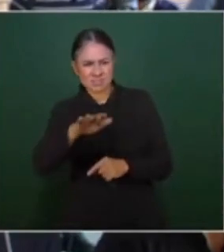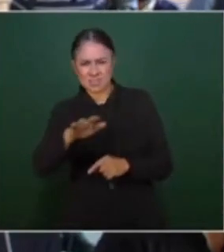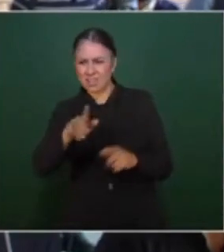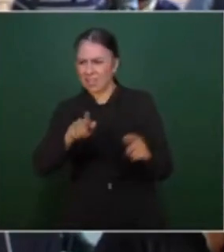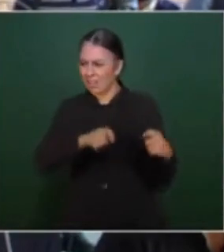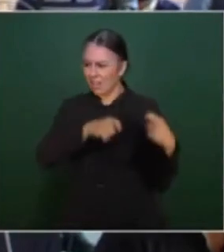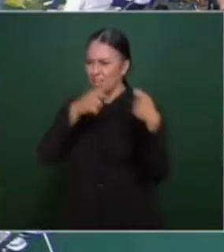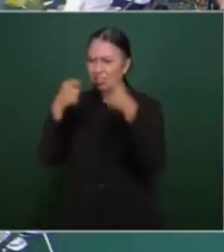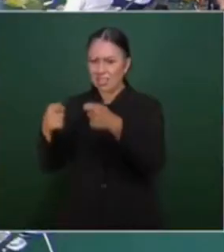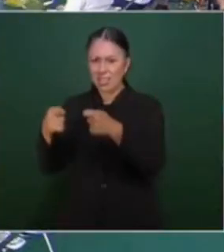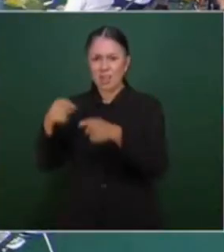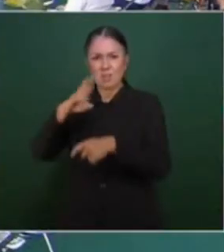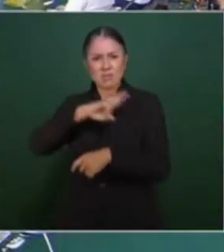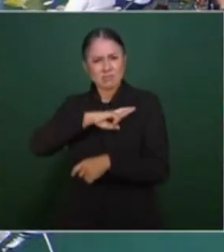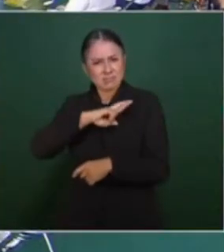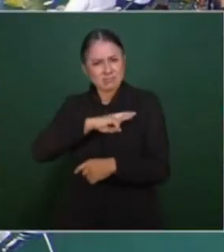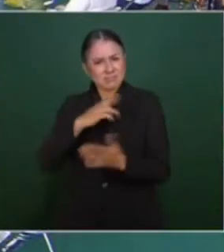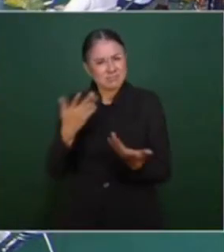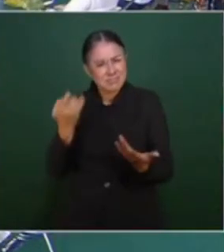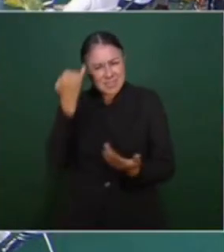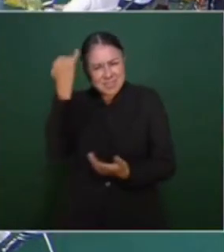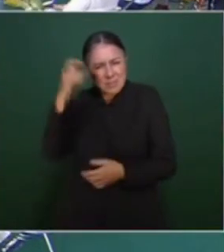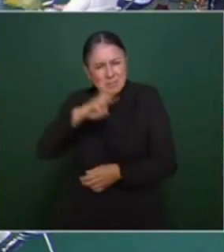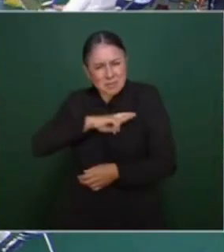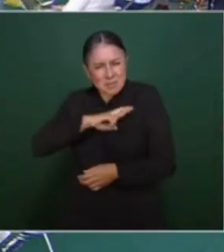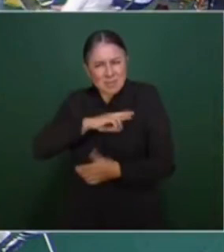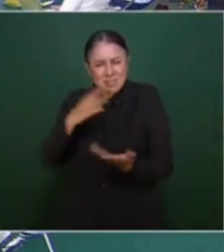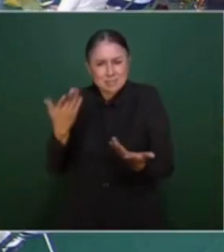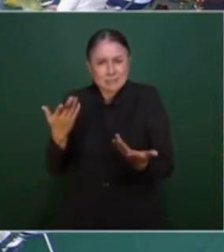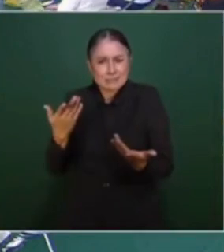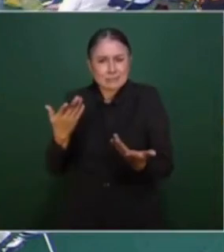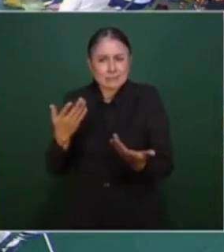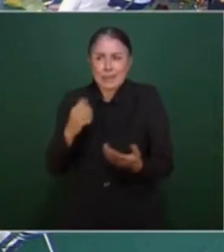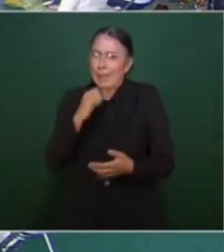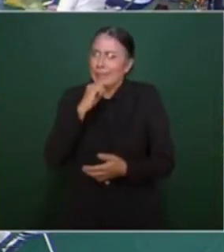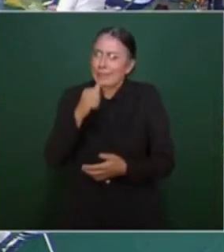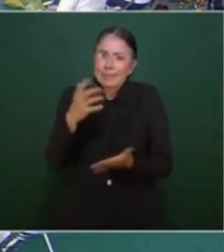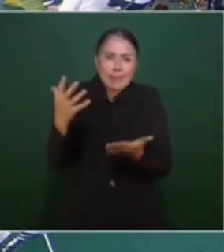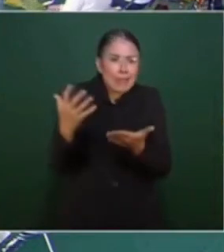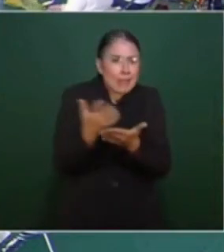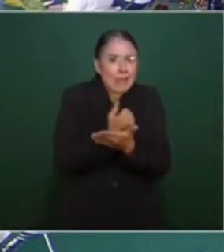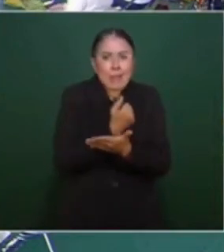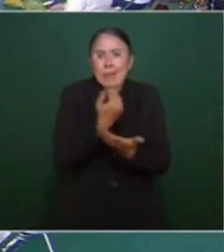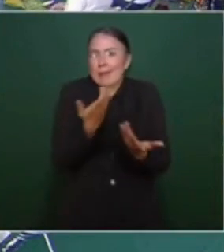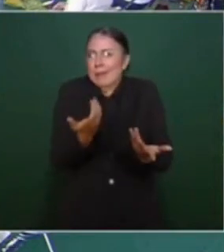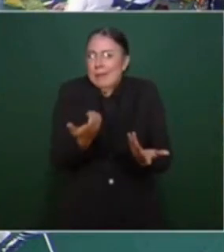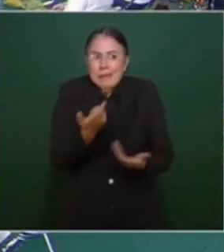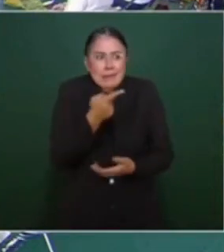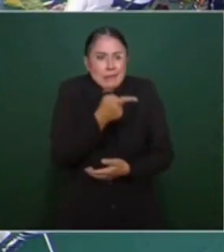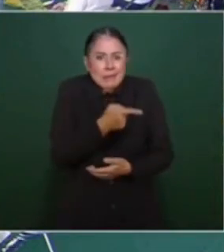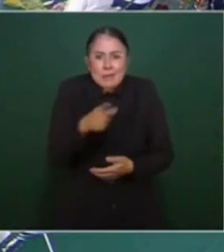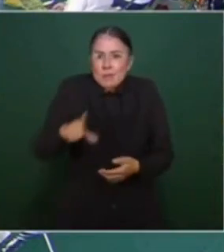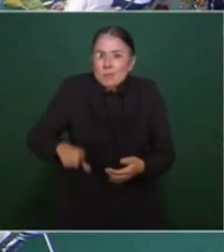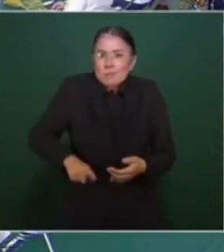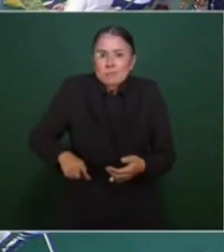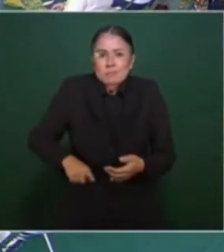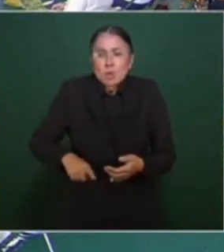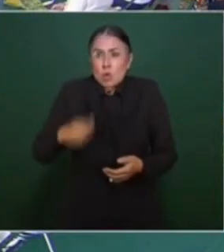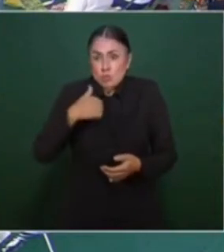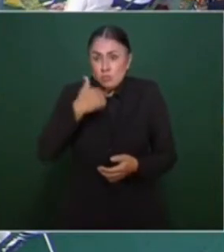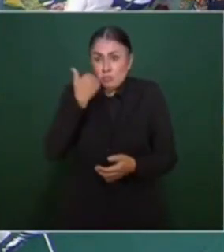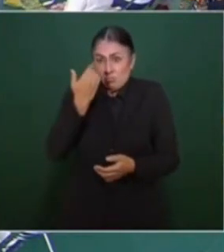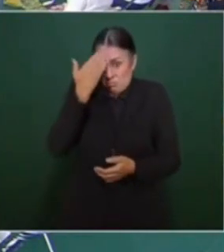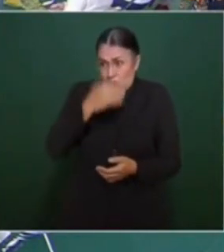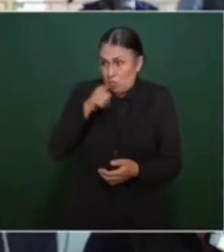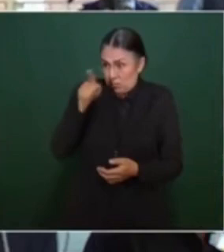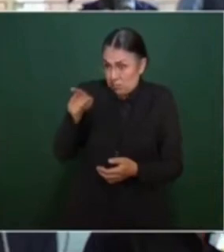privada, sin que esto generara un solo 5 al erario público. Quiero saber si usted va a intervenir